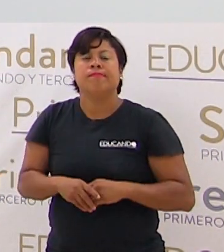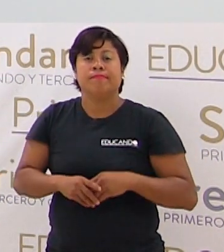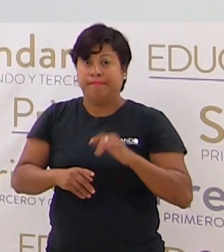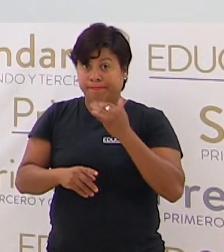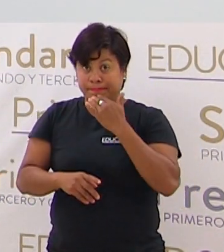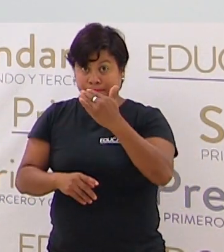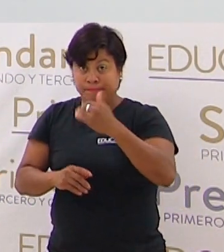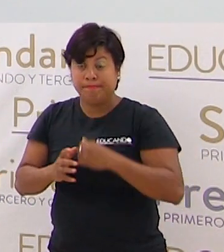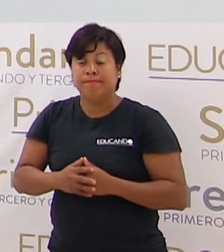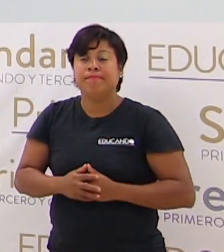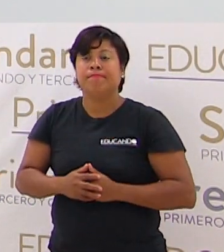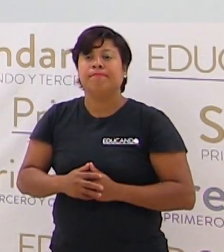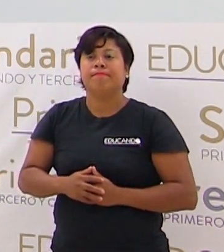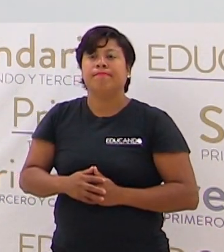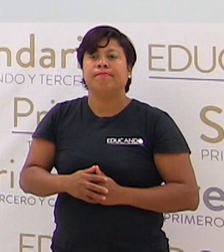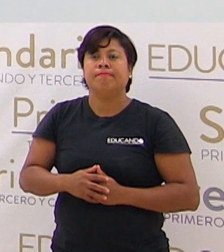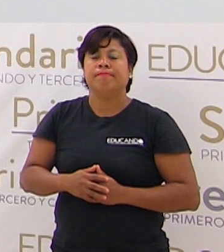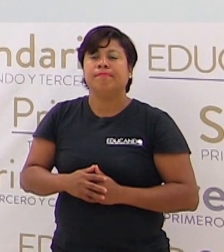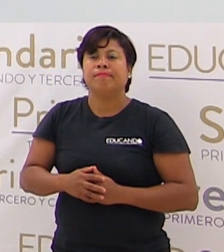Bien,